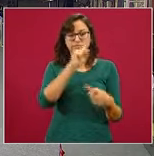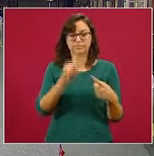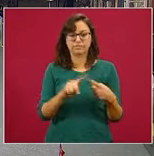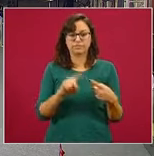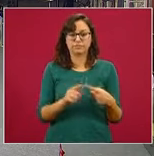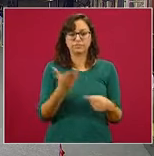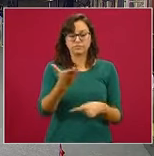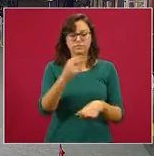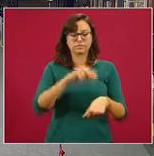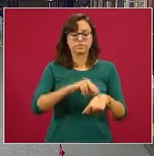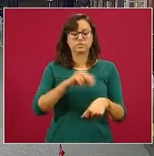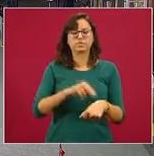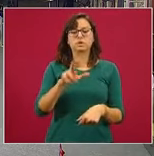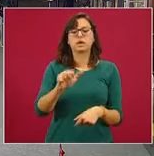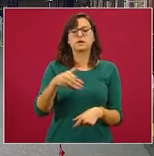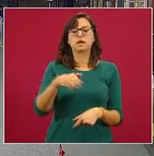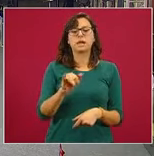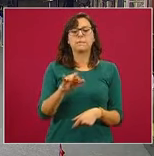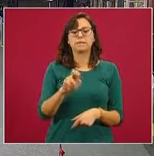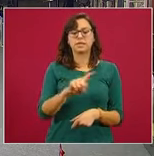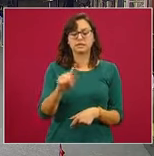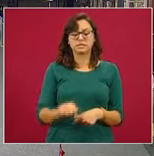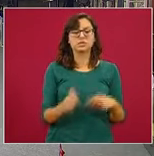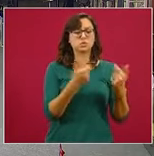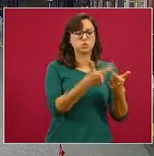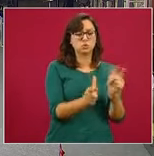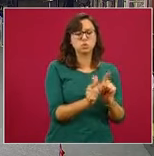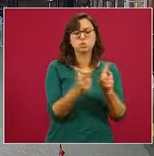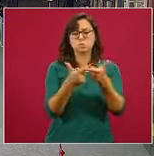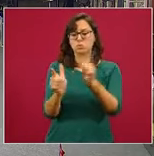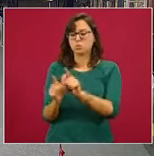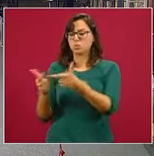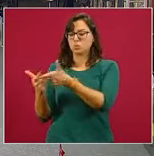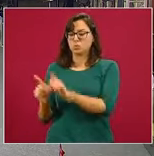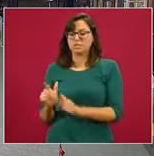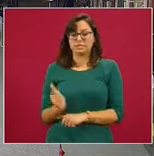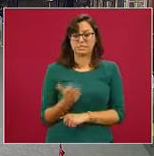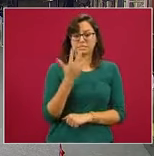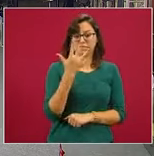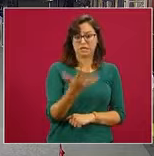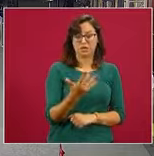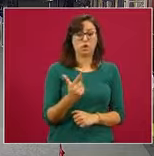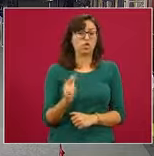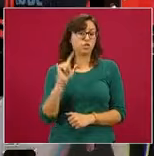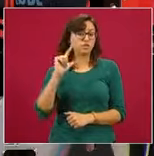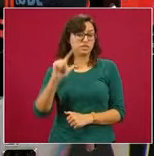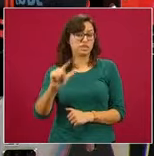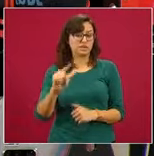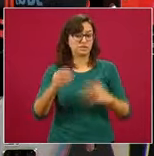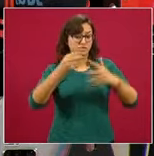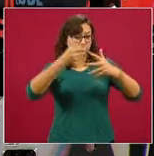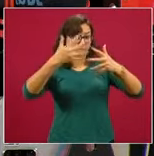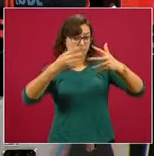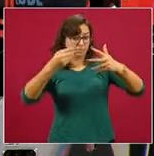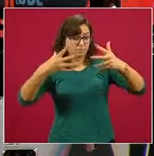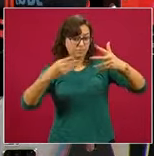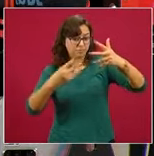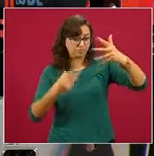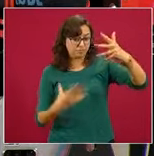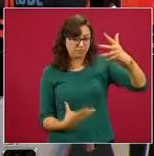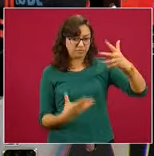invitado, doctor Ramírez. Estos 5 grupos y 17 linajes se deben de pensar